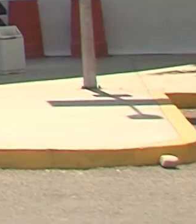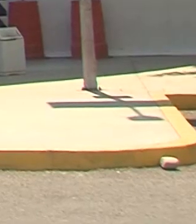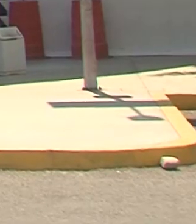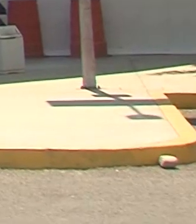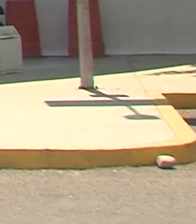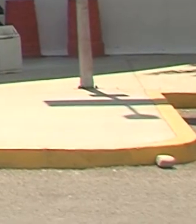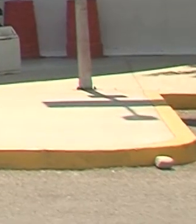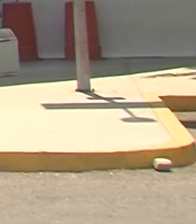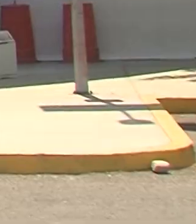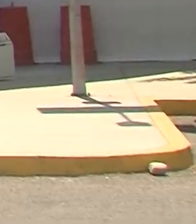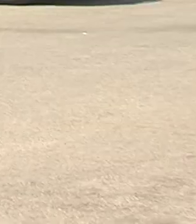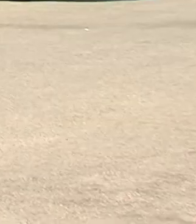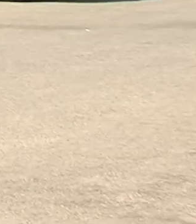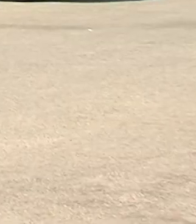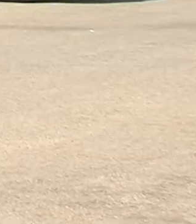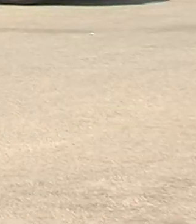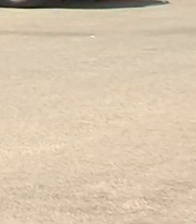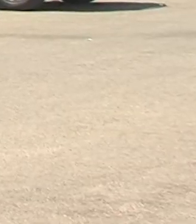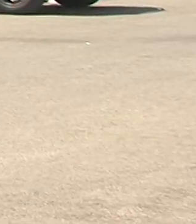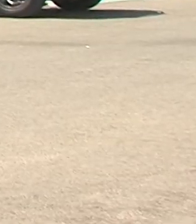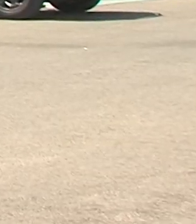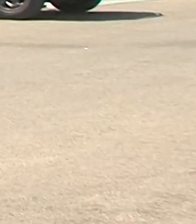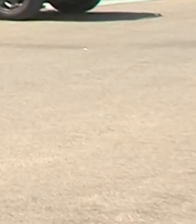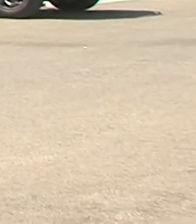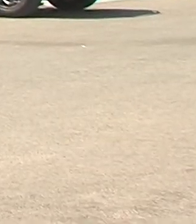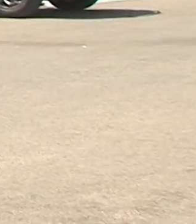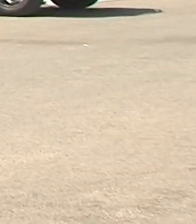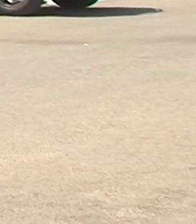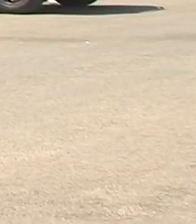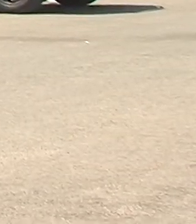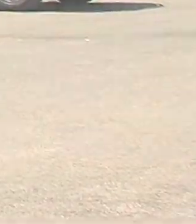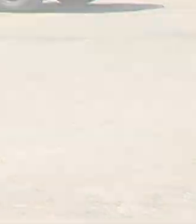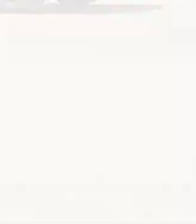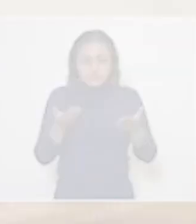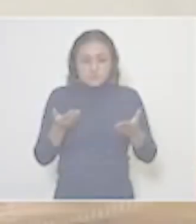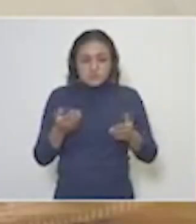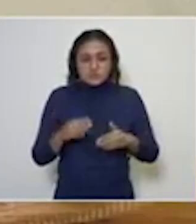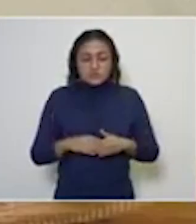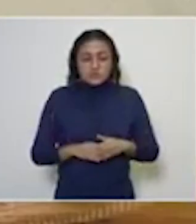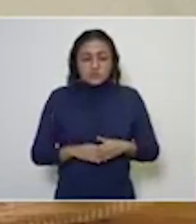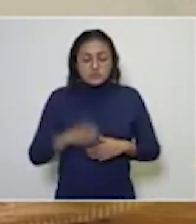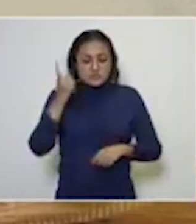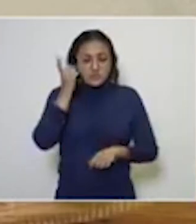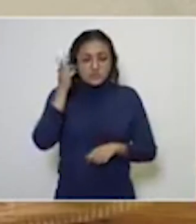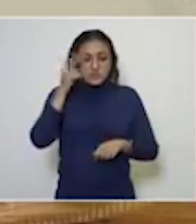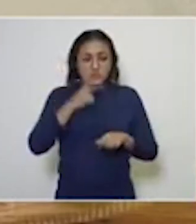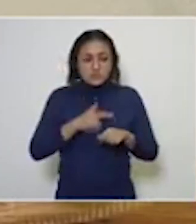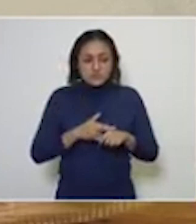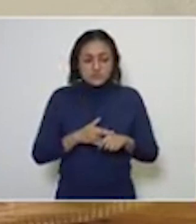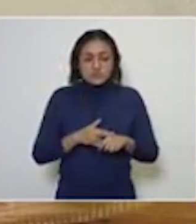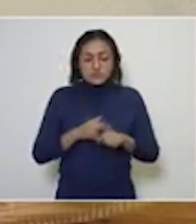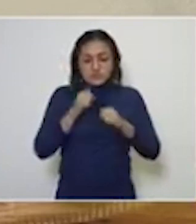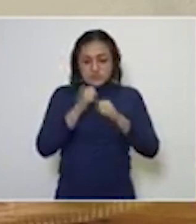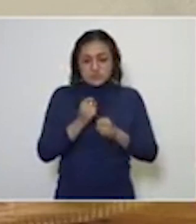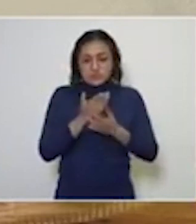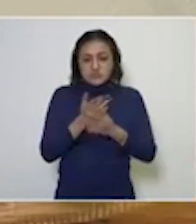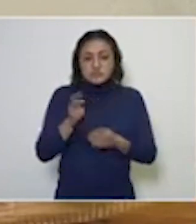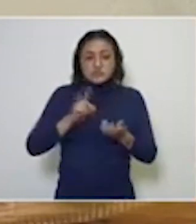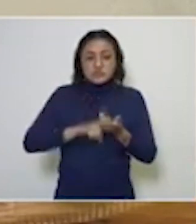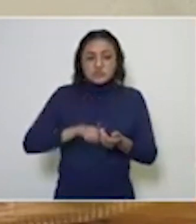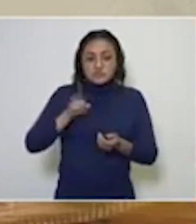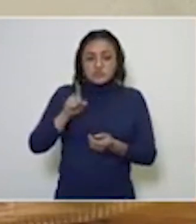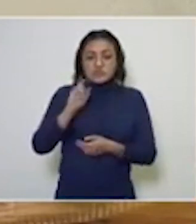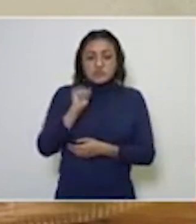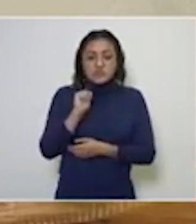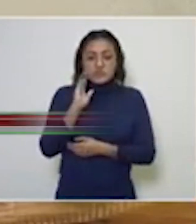Osorio, lugar que permanece bajo vigilancia del ejército y policías. Director de Seguridad Pública del municipio de